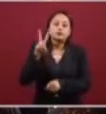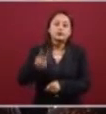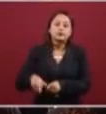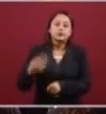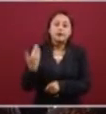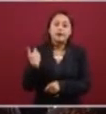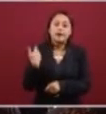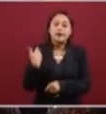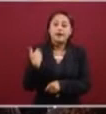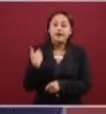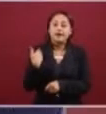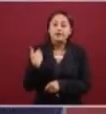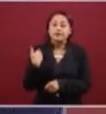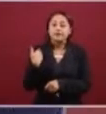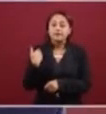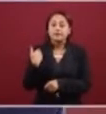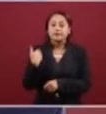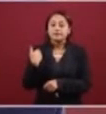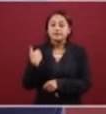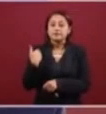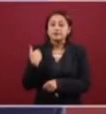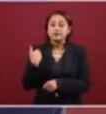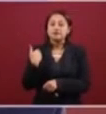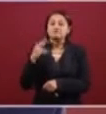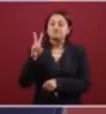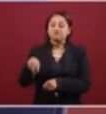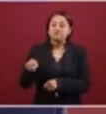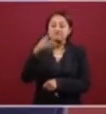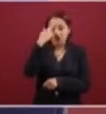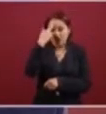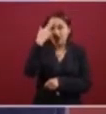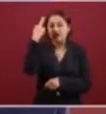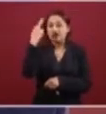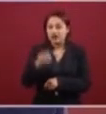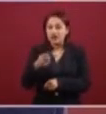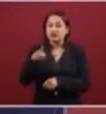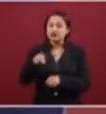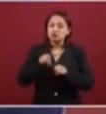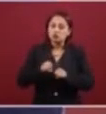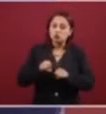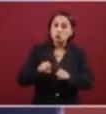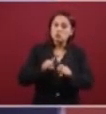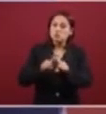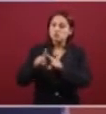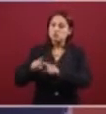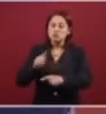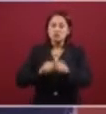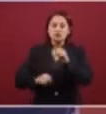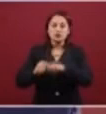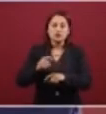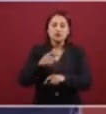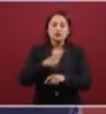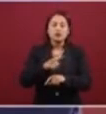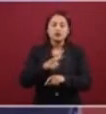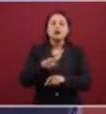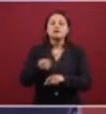esto en los centros comerciales y hay que ver si